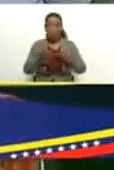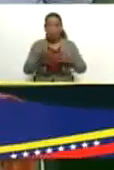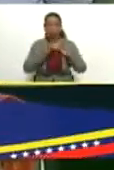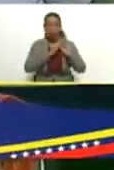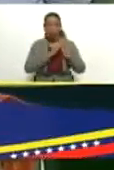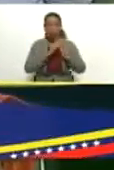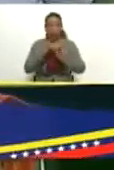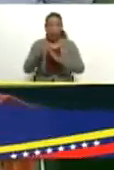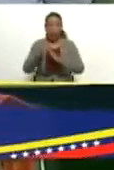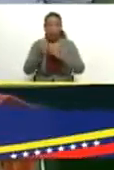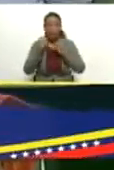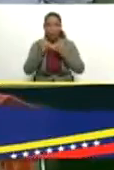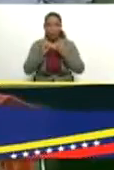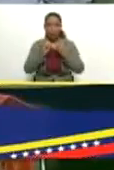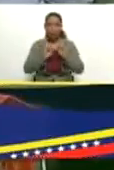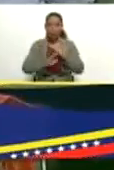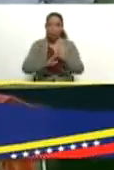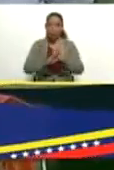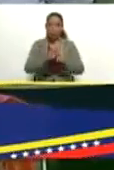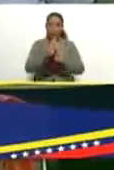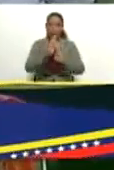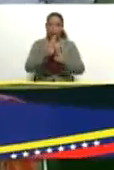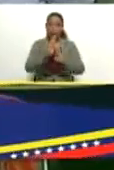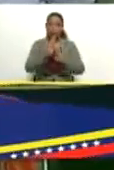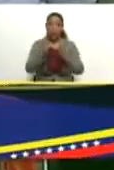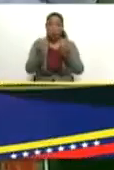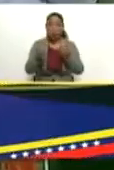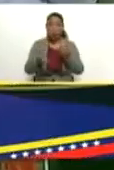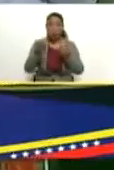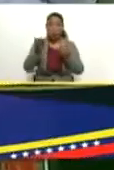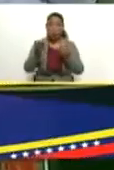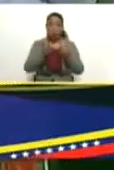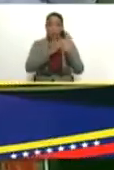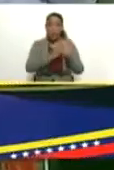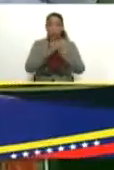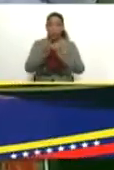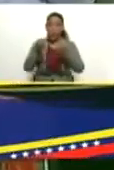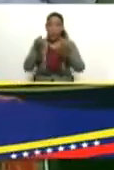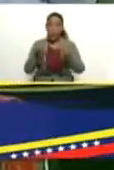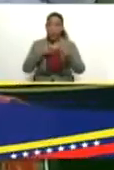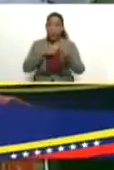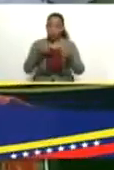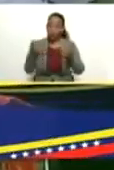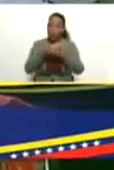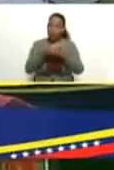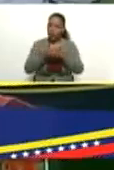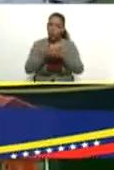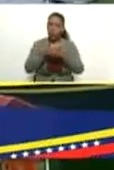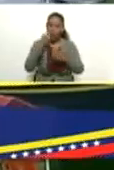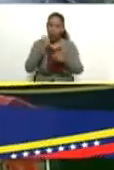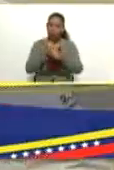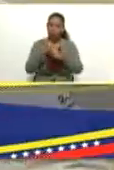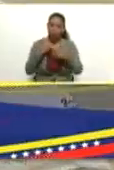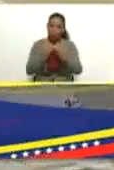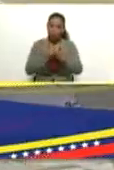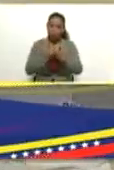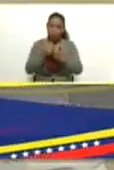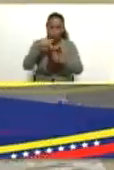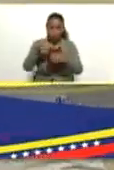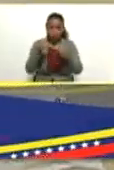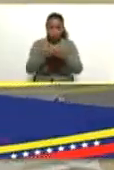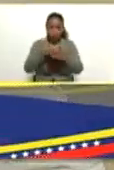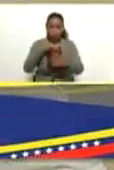nos organizamos para salir adelante. Es lo más importante, organizarse bien, porque somos un equipo, nosotros trabajamos en equipo. Aquí está el equipo